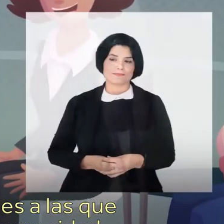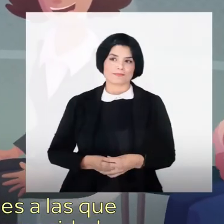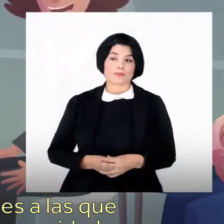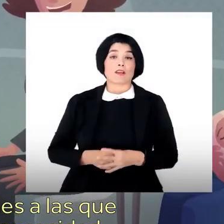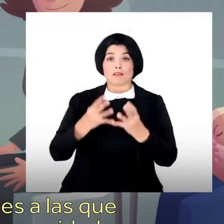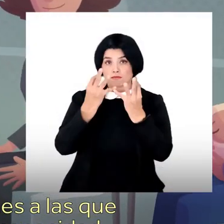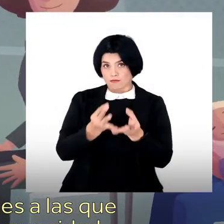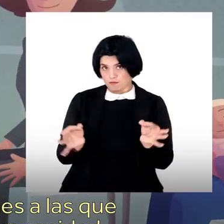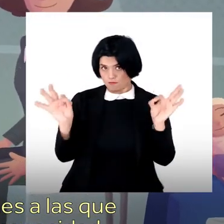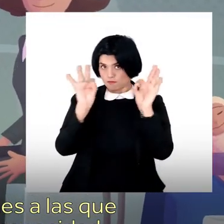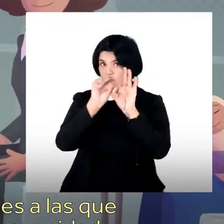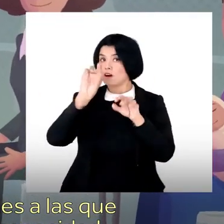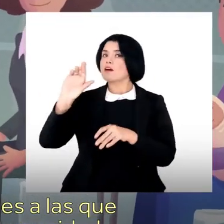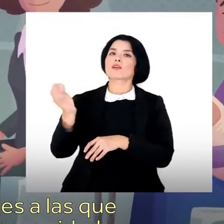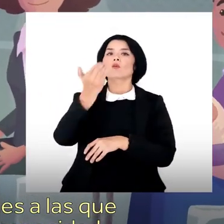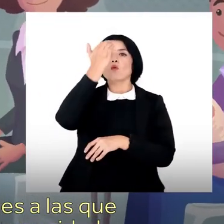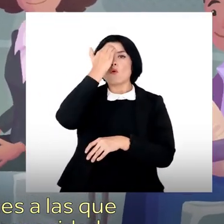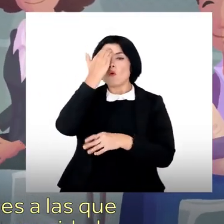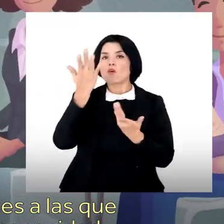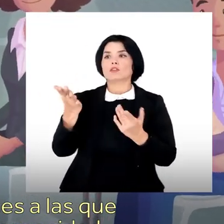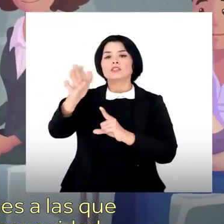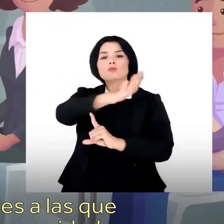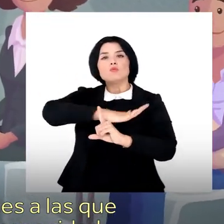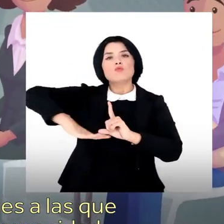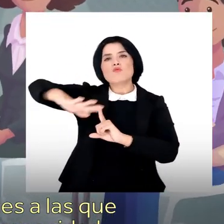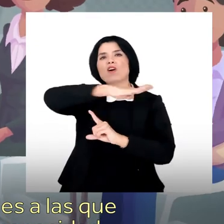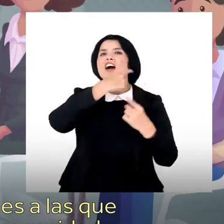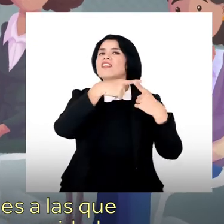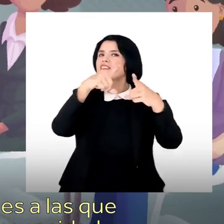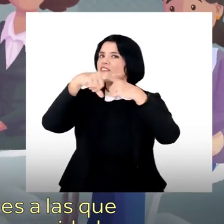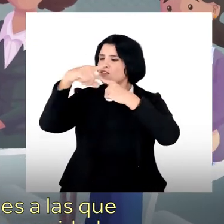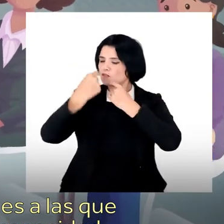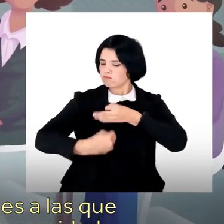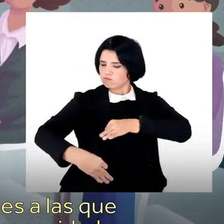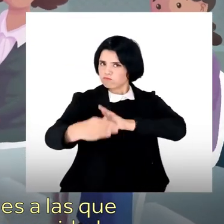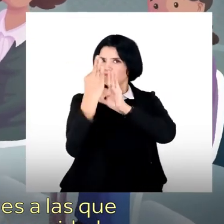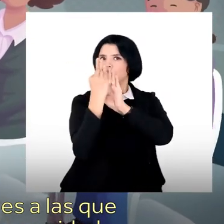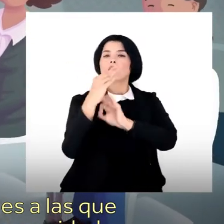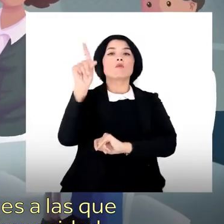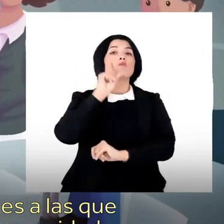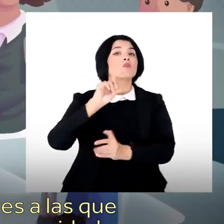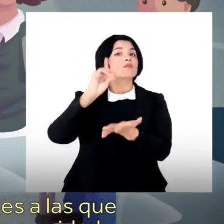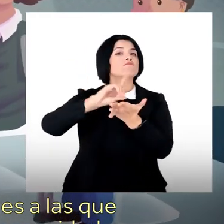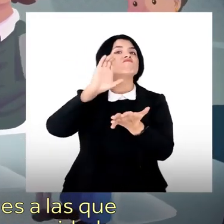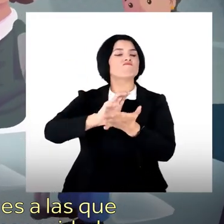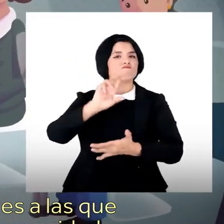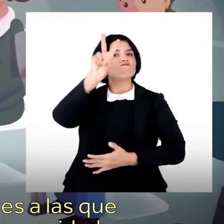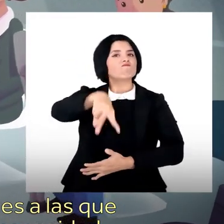Es importante reconocer las situaciones a las que nos enfrentamos las mujeres con discapacidad.